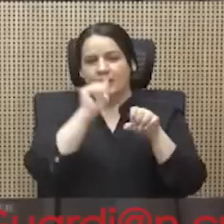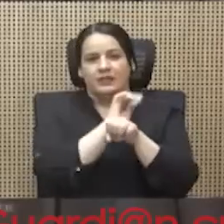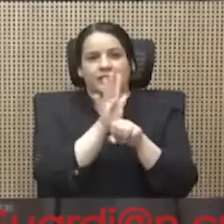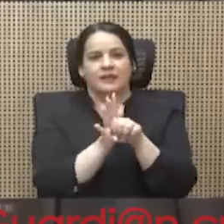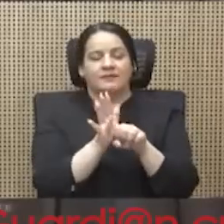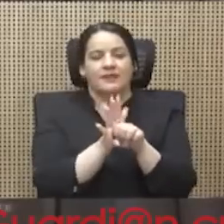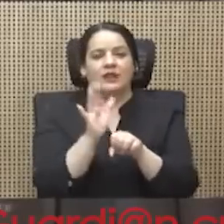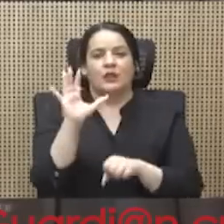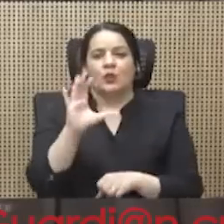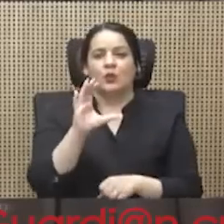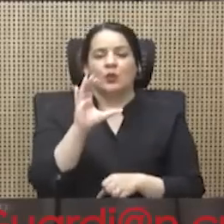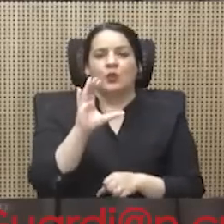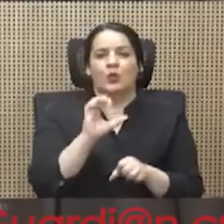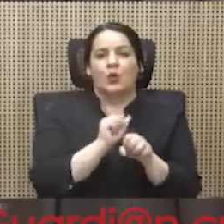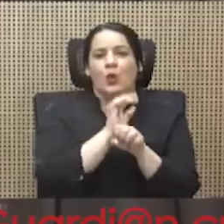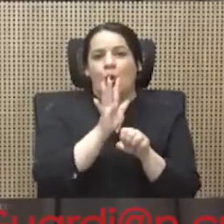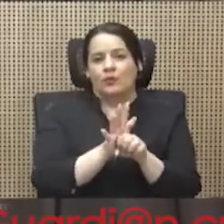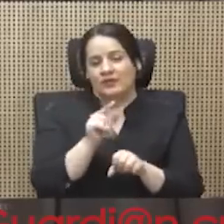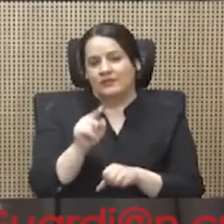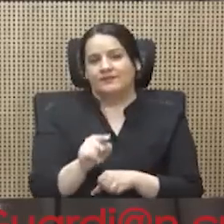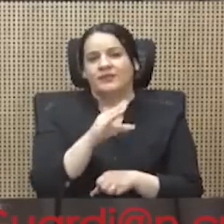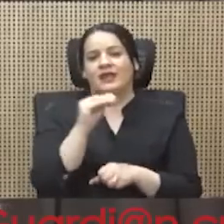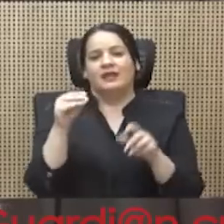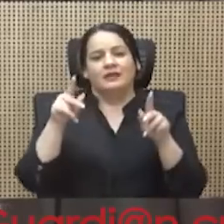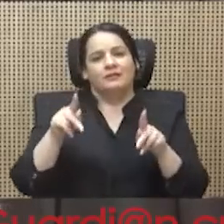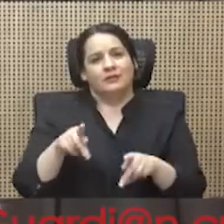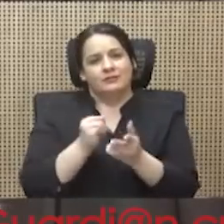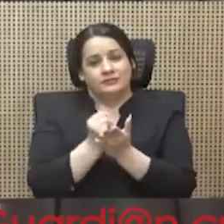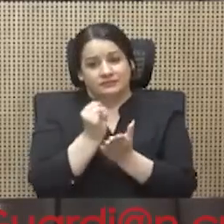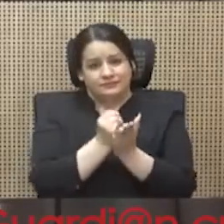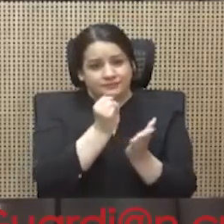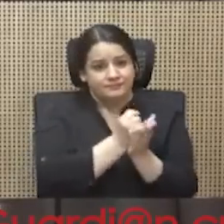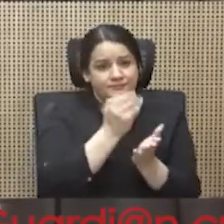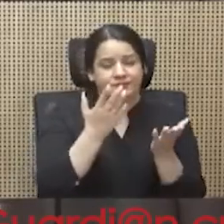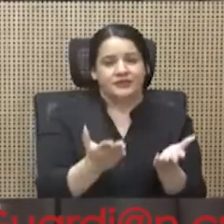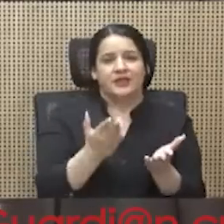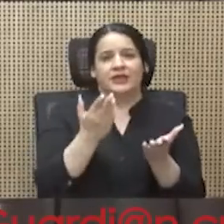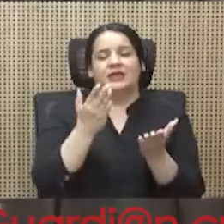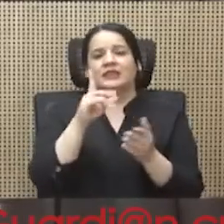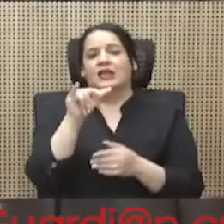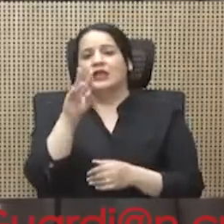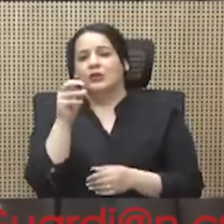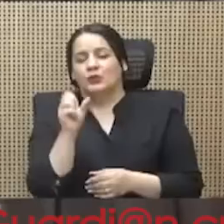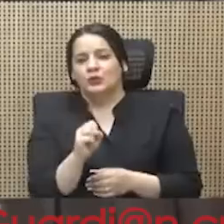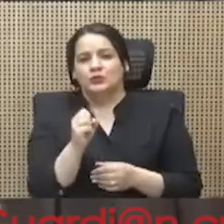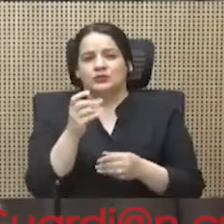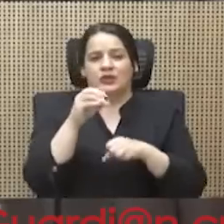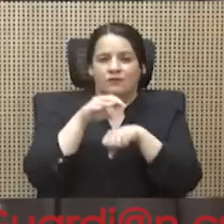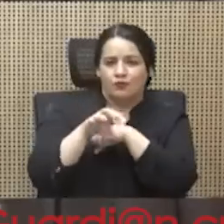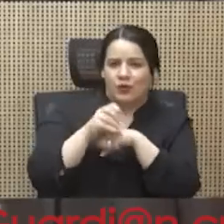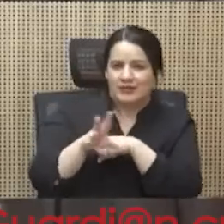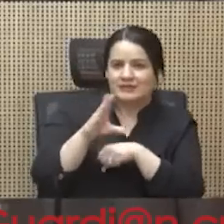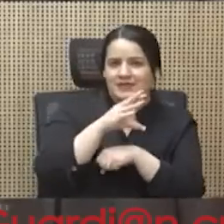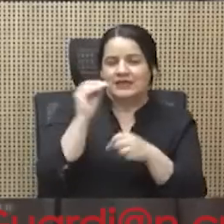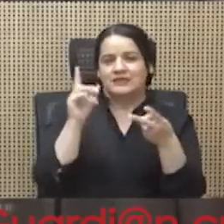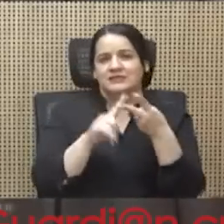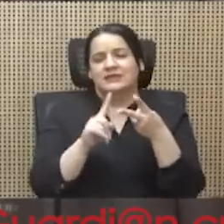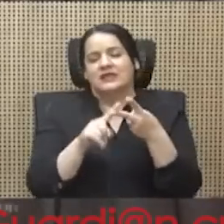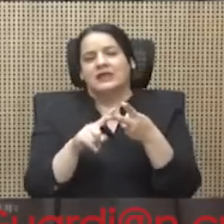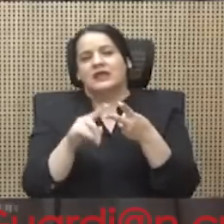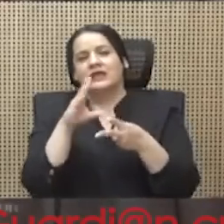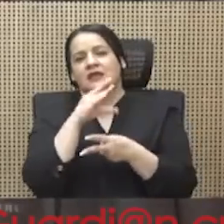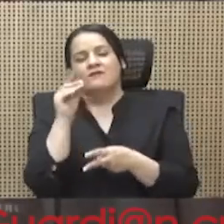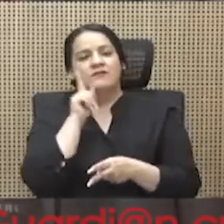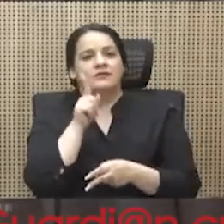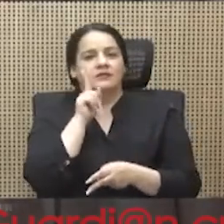las autoridades investigan presuntos delitos de tráfico de influencias influencia contra la hacienda pública y falsedad en la